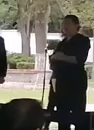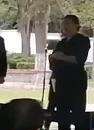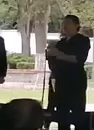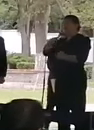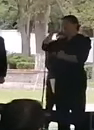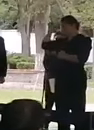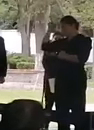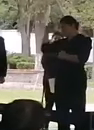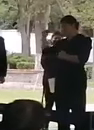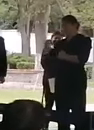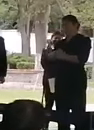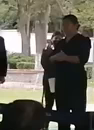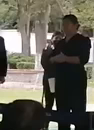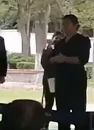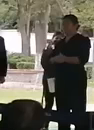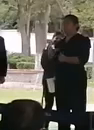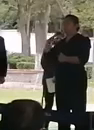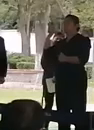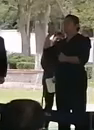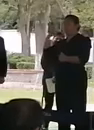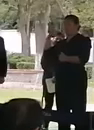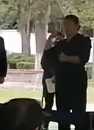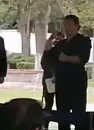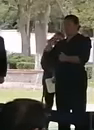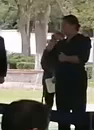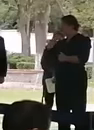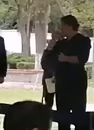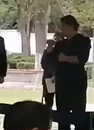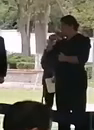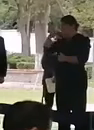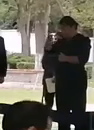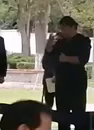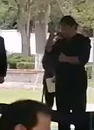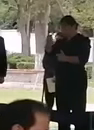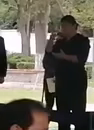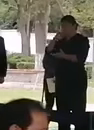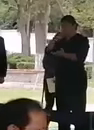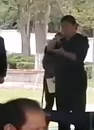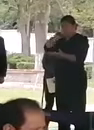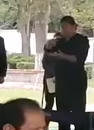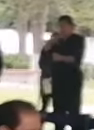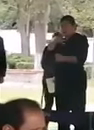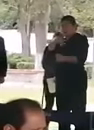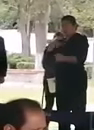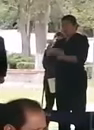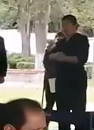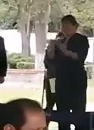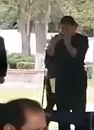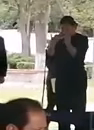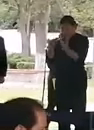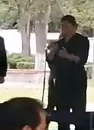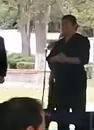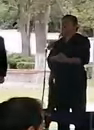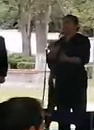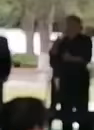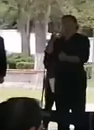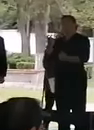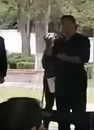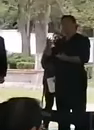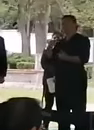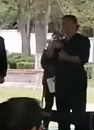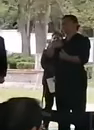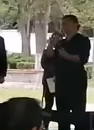Michoacán y en Guadalajara, ¿no? En esos lugares ahí. Entonces, el entendimiento que